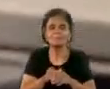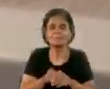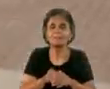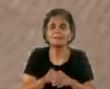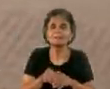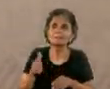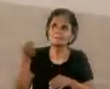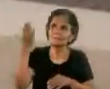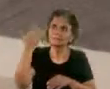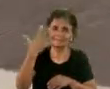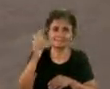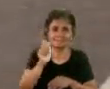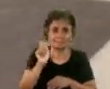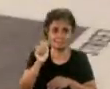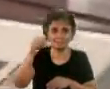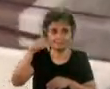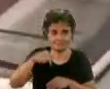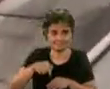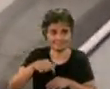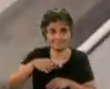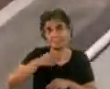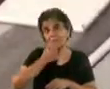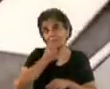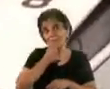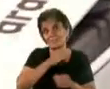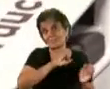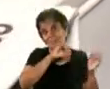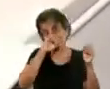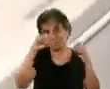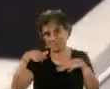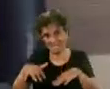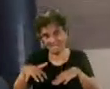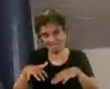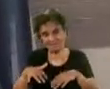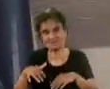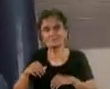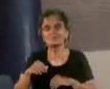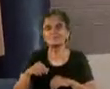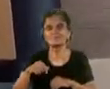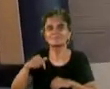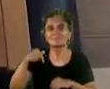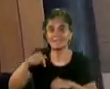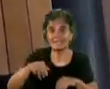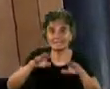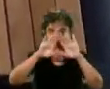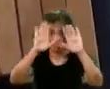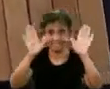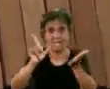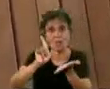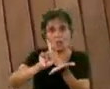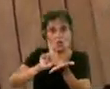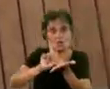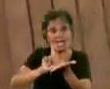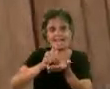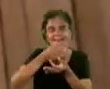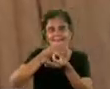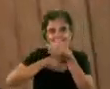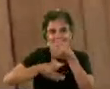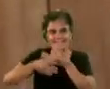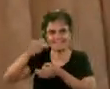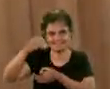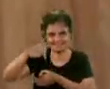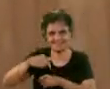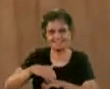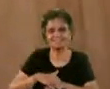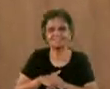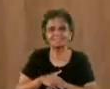hace 5 meses que estamos acá, pues somos de Mendoza y hemos venido a poner un local de negocio acá nosotros. Lo bueno de que tiene